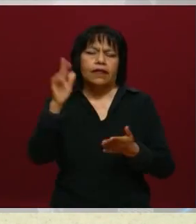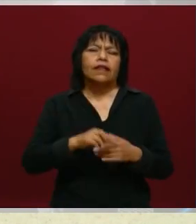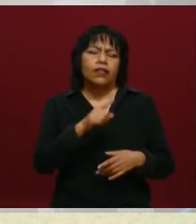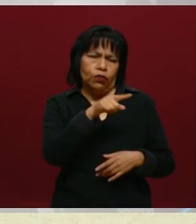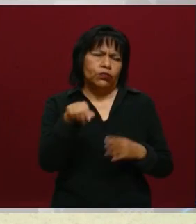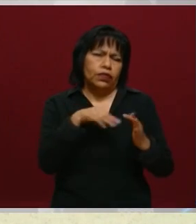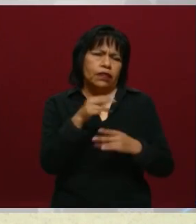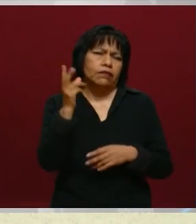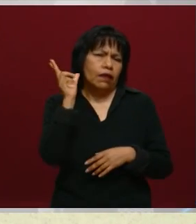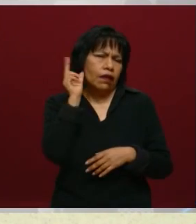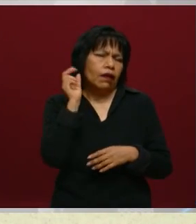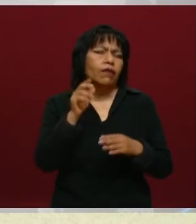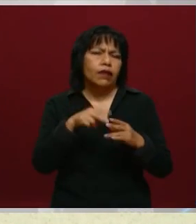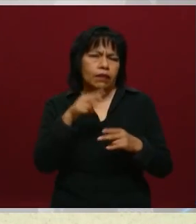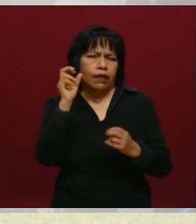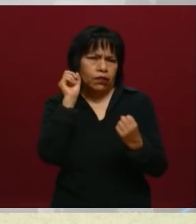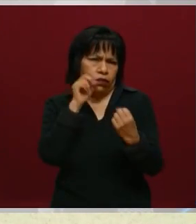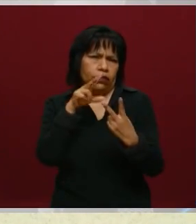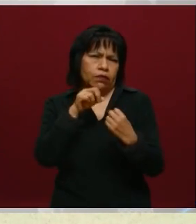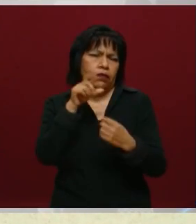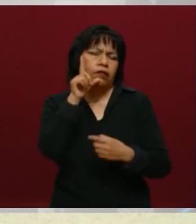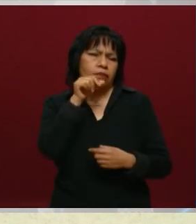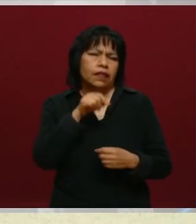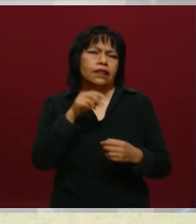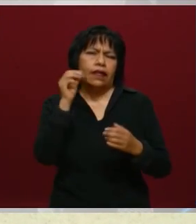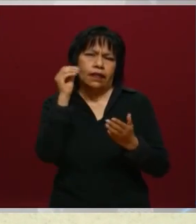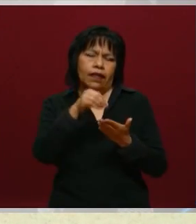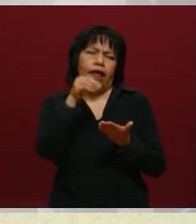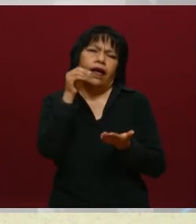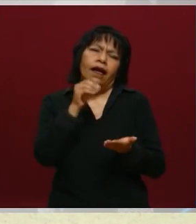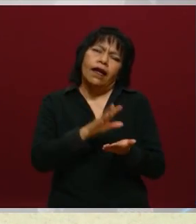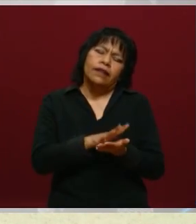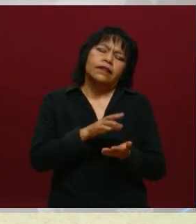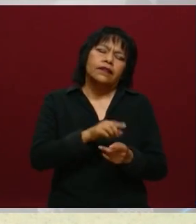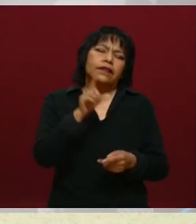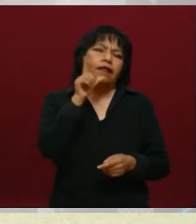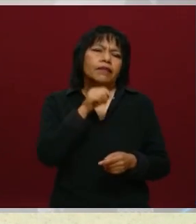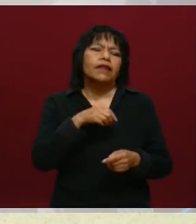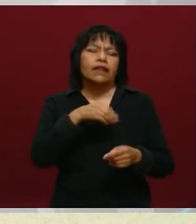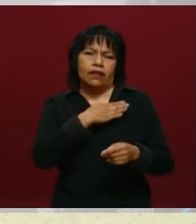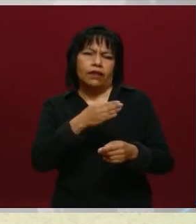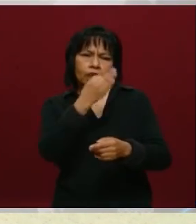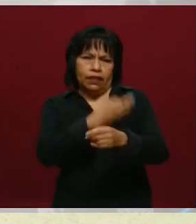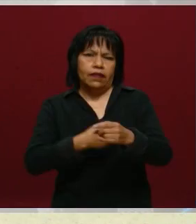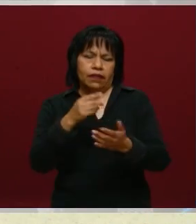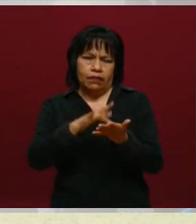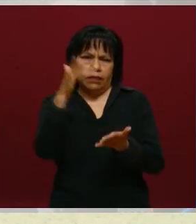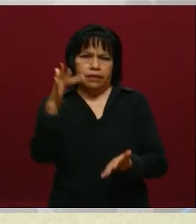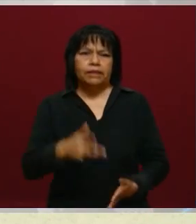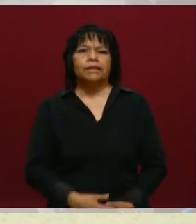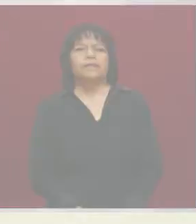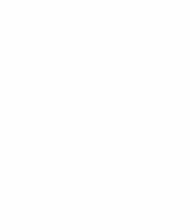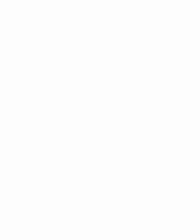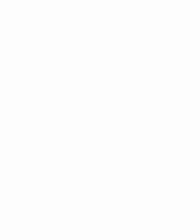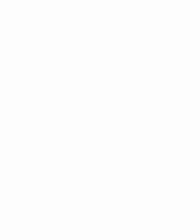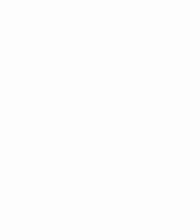escucharnos y vernos mañana tenemos una cita en punto de las 12 que tenga usted muy buena tarde muchas gracias